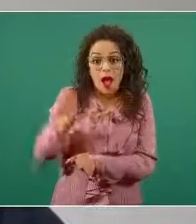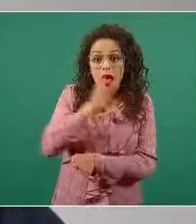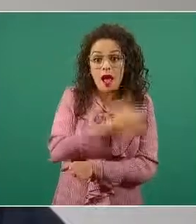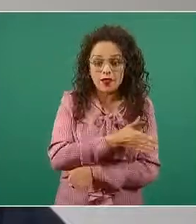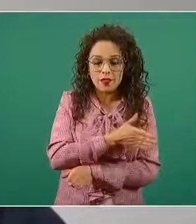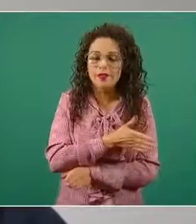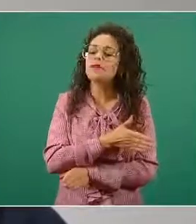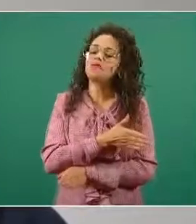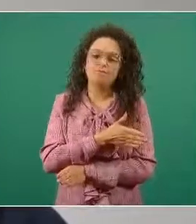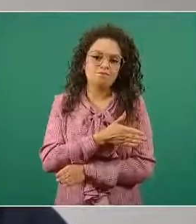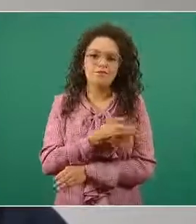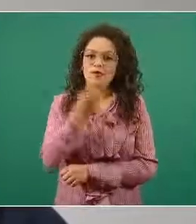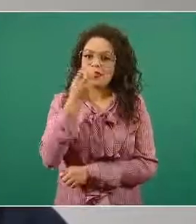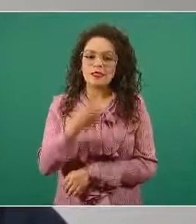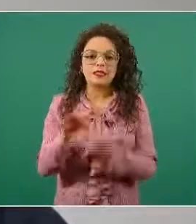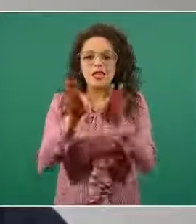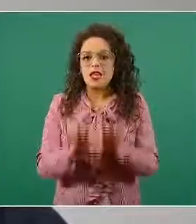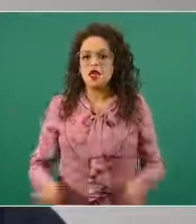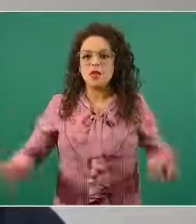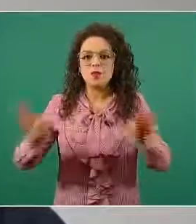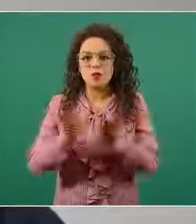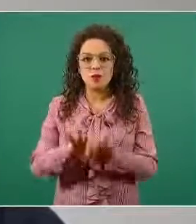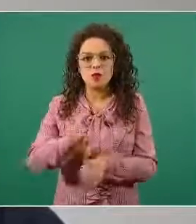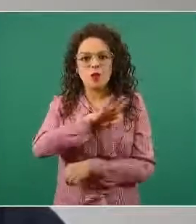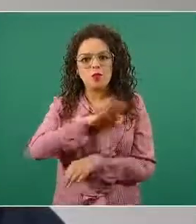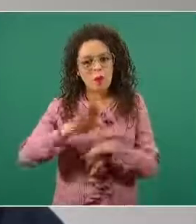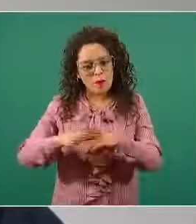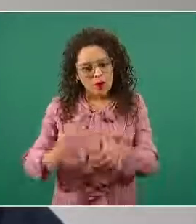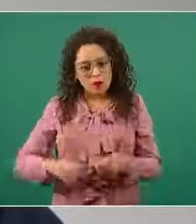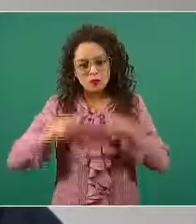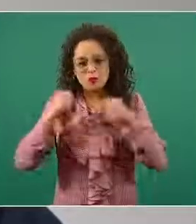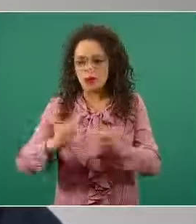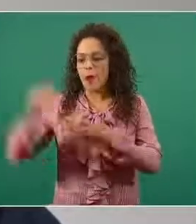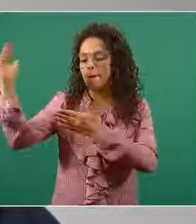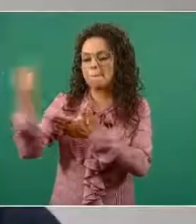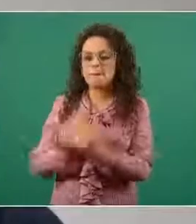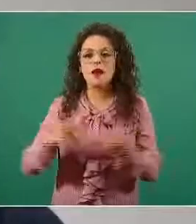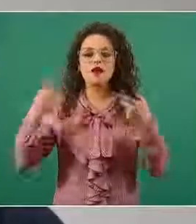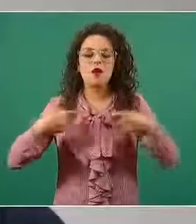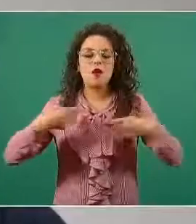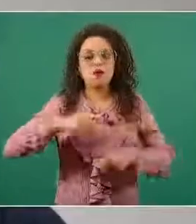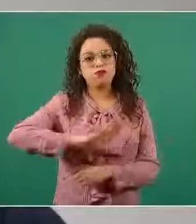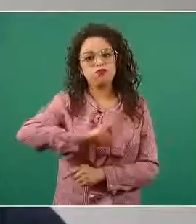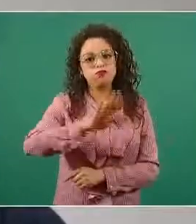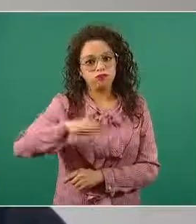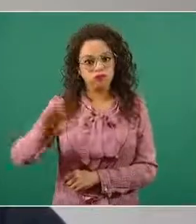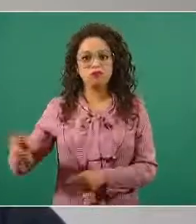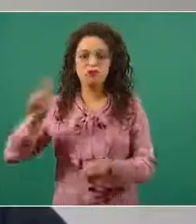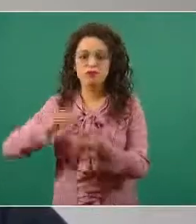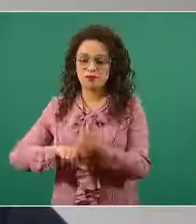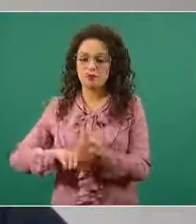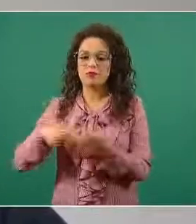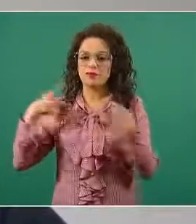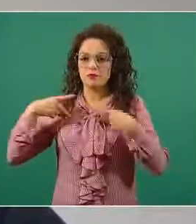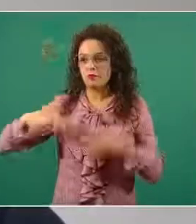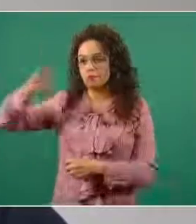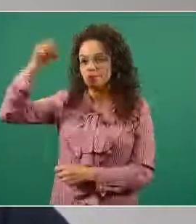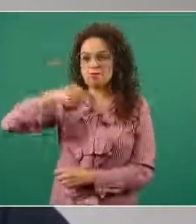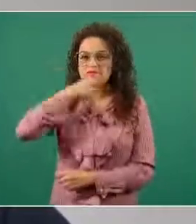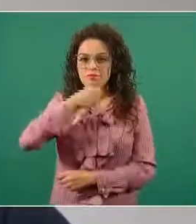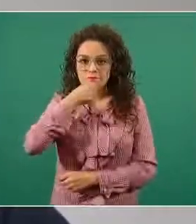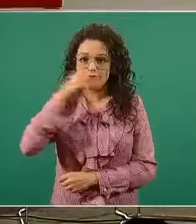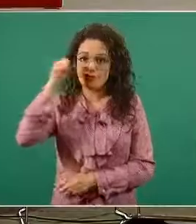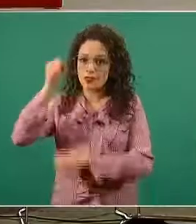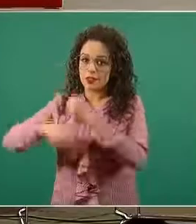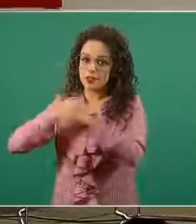un impacto importante en la reducción de la mortalidad, dado que son los adultos mayores de 60 años o más,